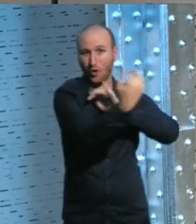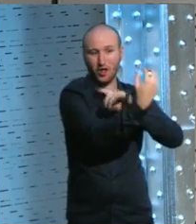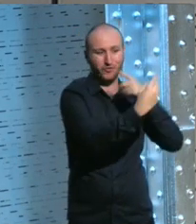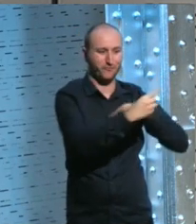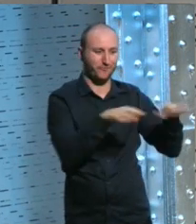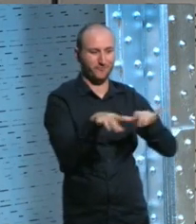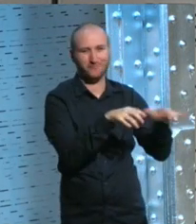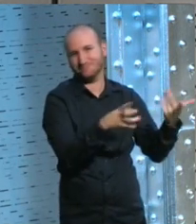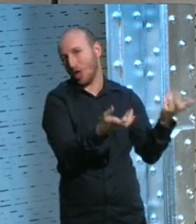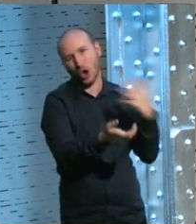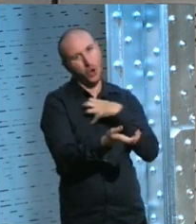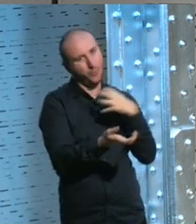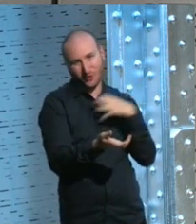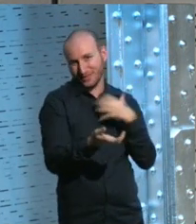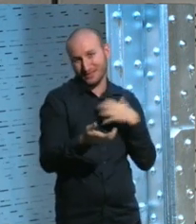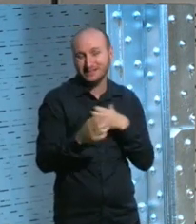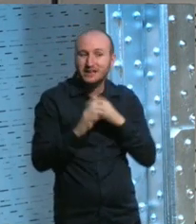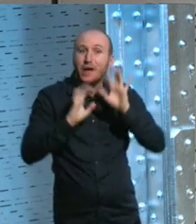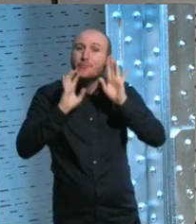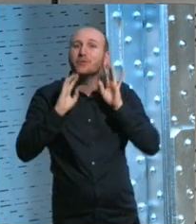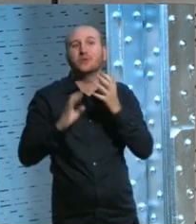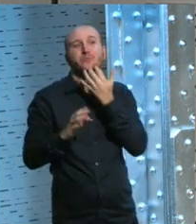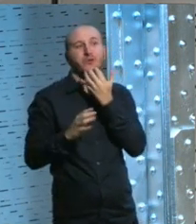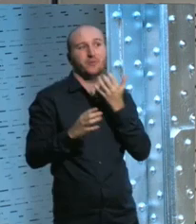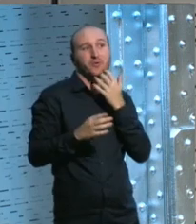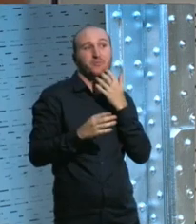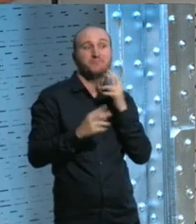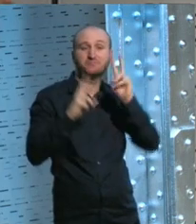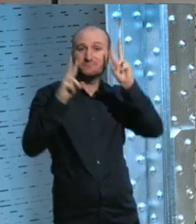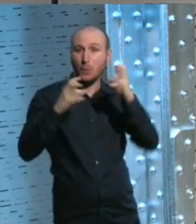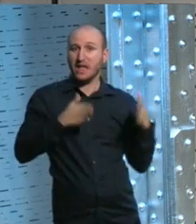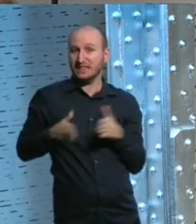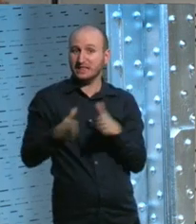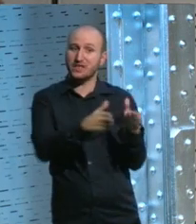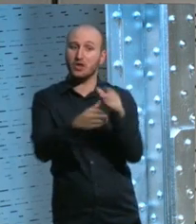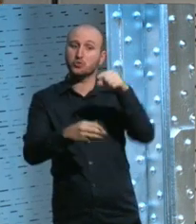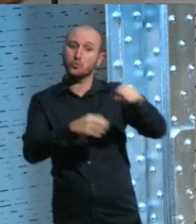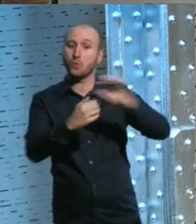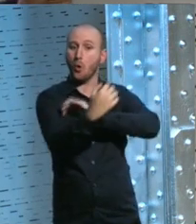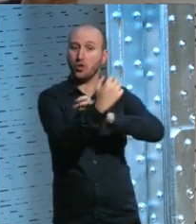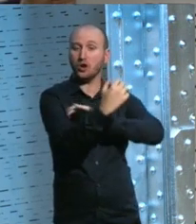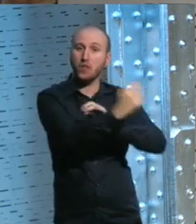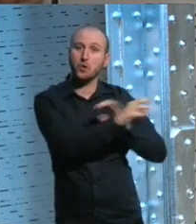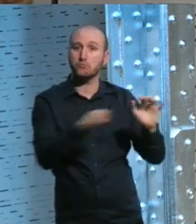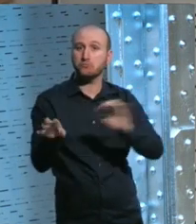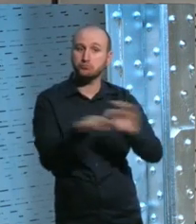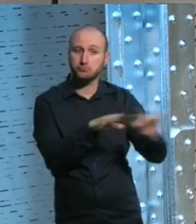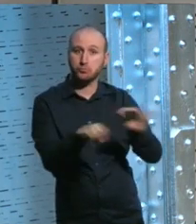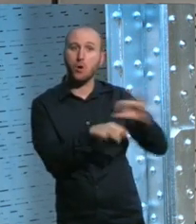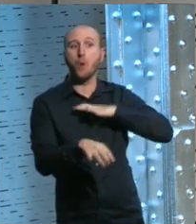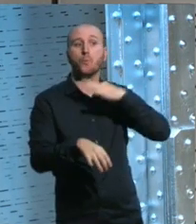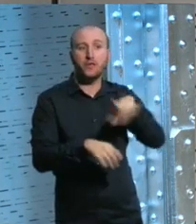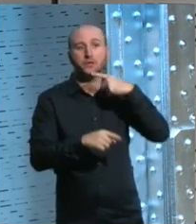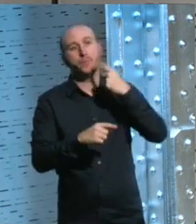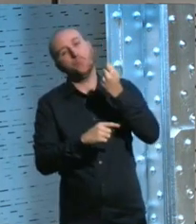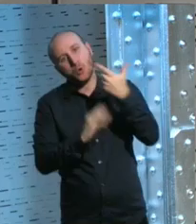o ordenador, pero lo de las tendencias lo puedes hacer desde tu ordenador. Las tomas un poco más tarde,